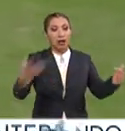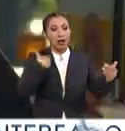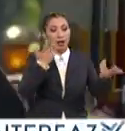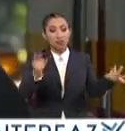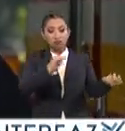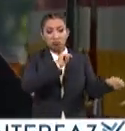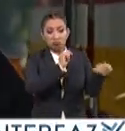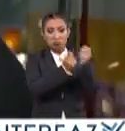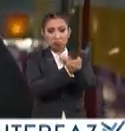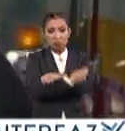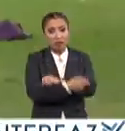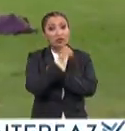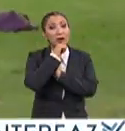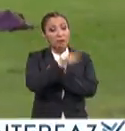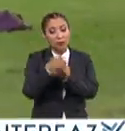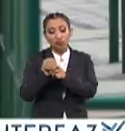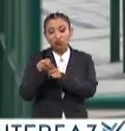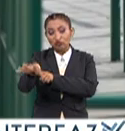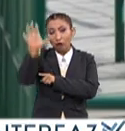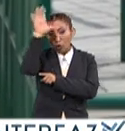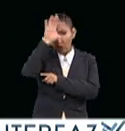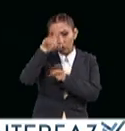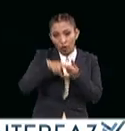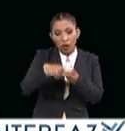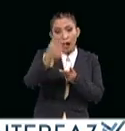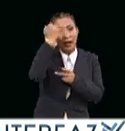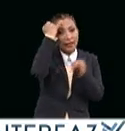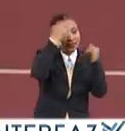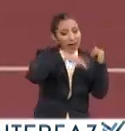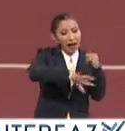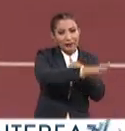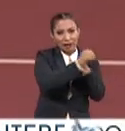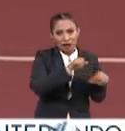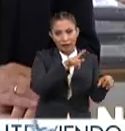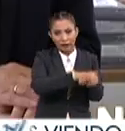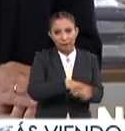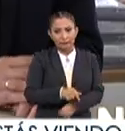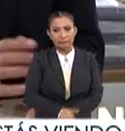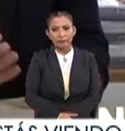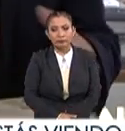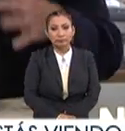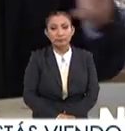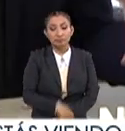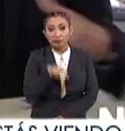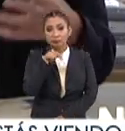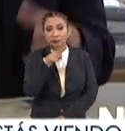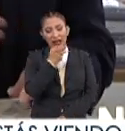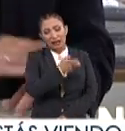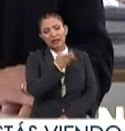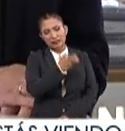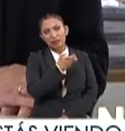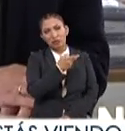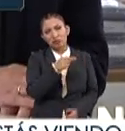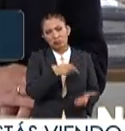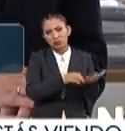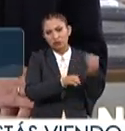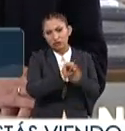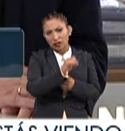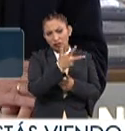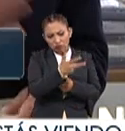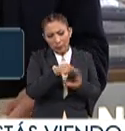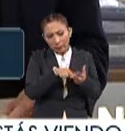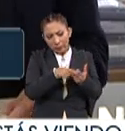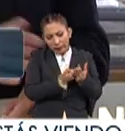una transformación que también impactó en la cultura e ideología de la sociedad. A partir de ahí pues fue un poco